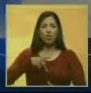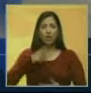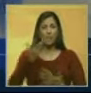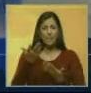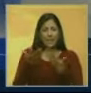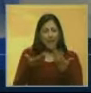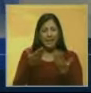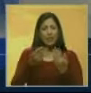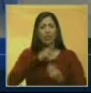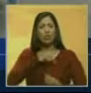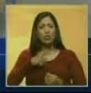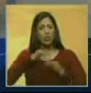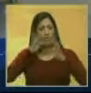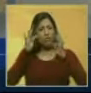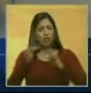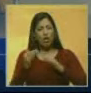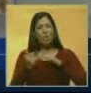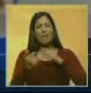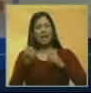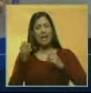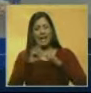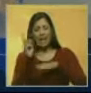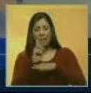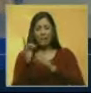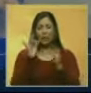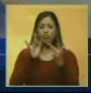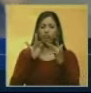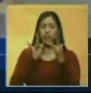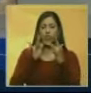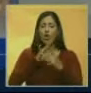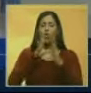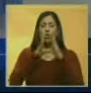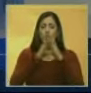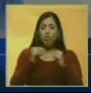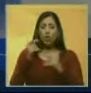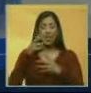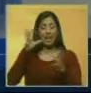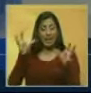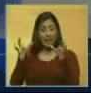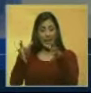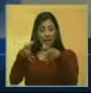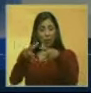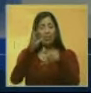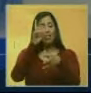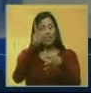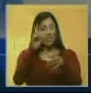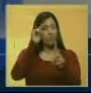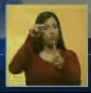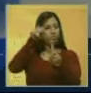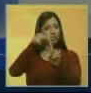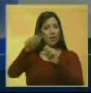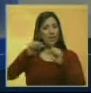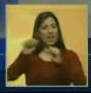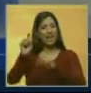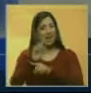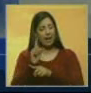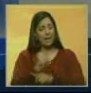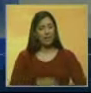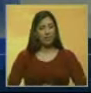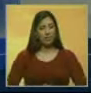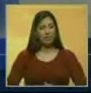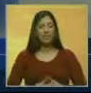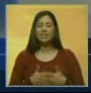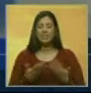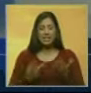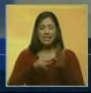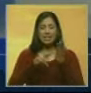para articularnos de una manera instantánea, para que todas nuestras reuniones tengan entonces una acción inmediata,